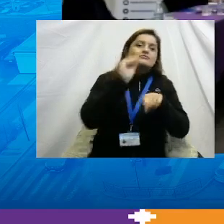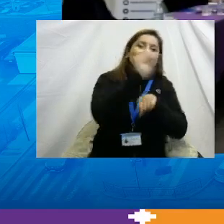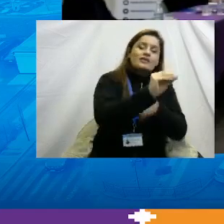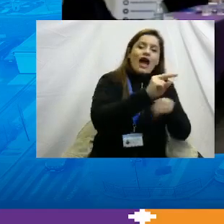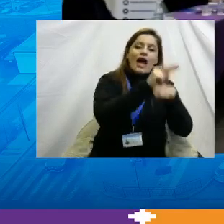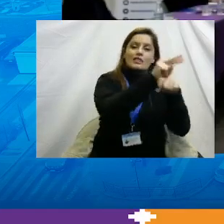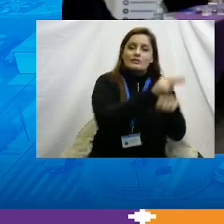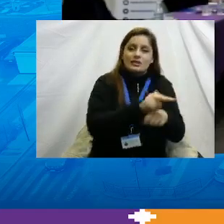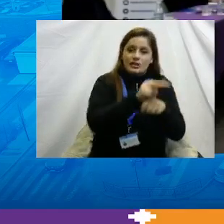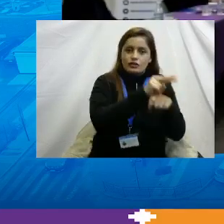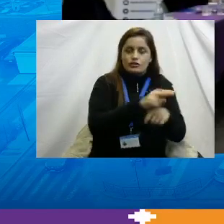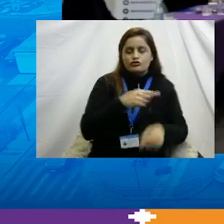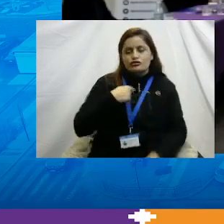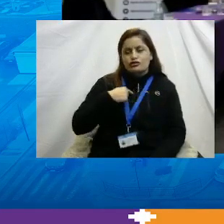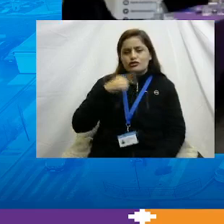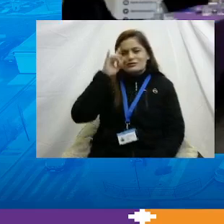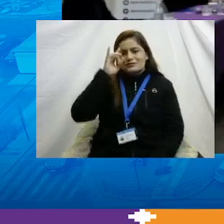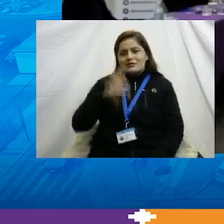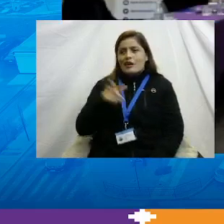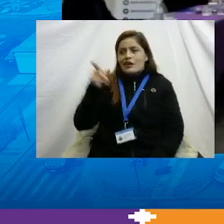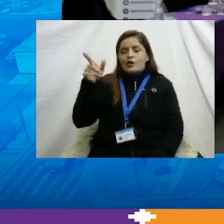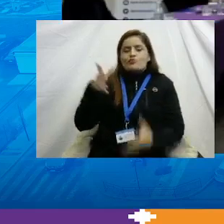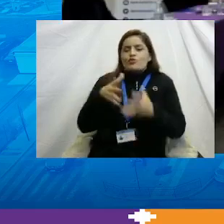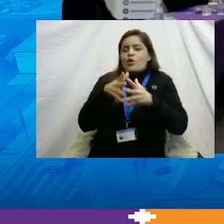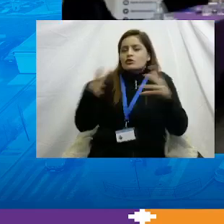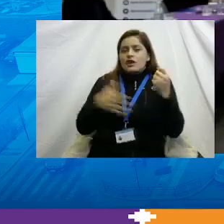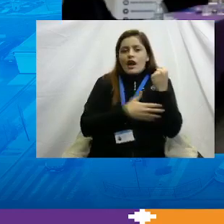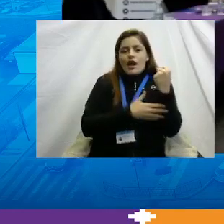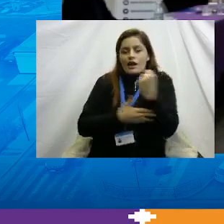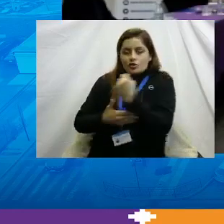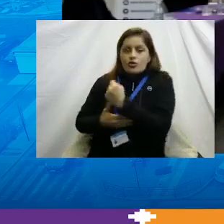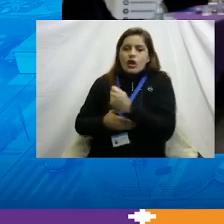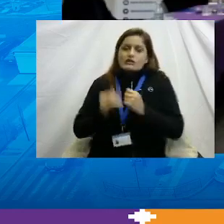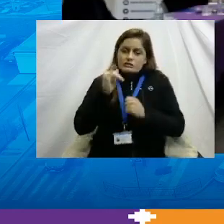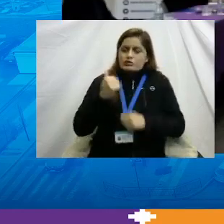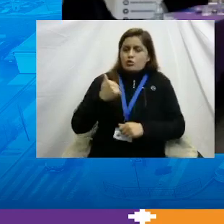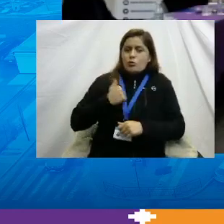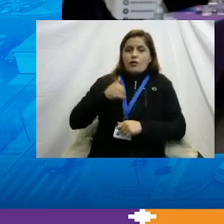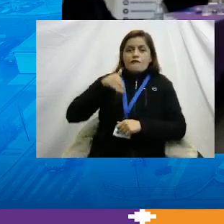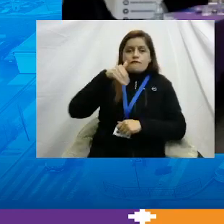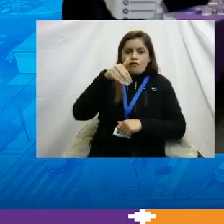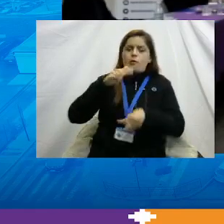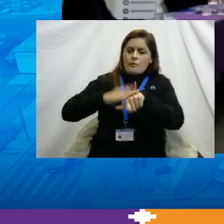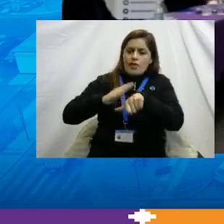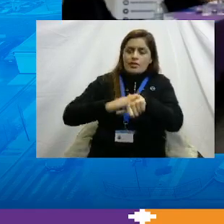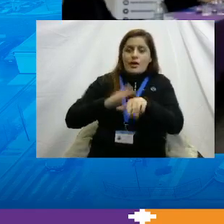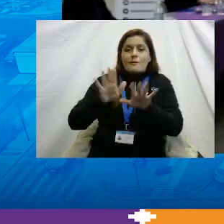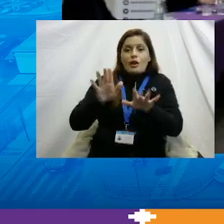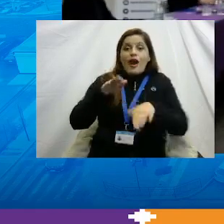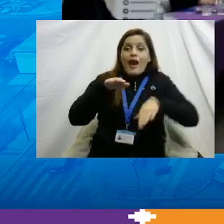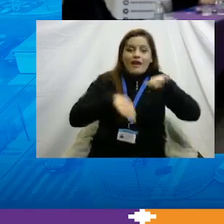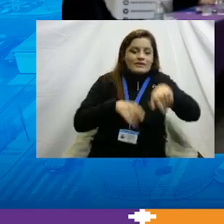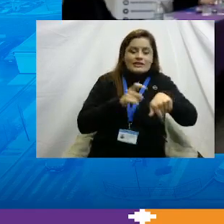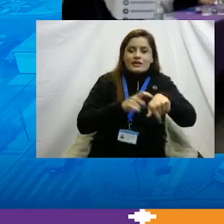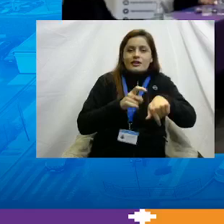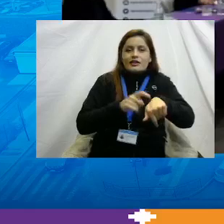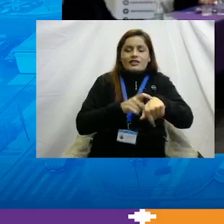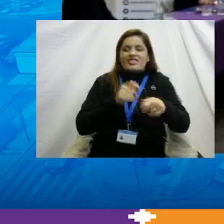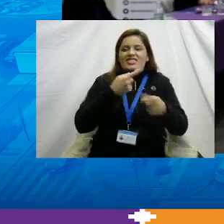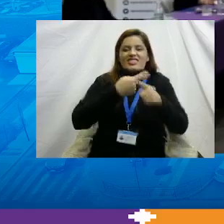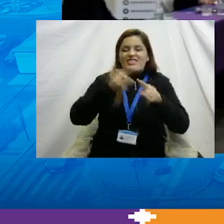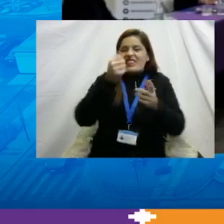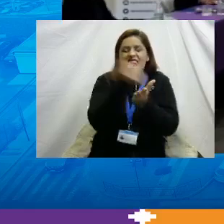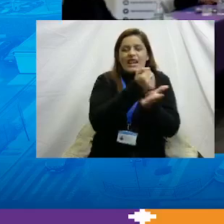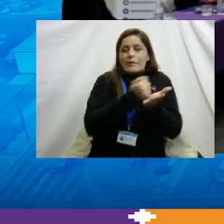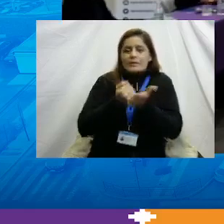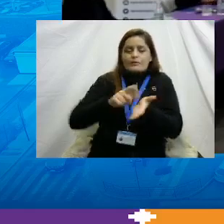yo doy fe de toda la ayuda que ha dado la administración, pero a veces también se cometen estos atrasos por ambas partes, muchas